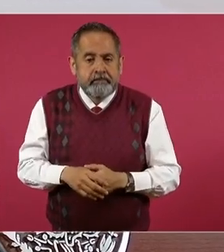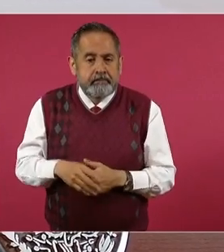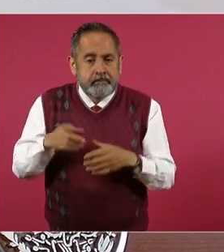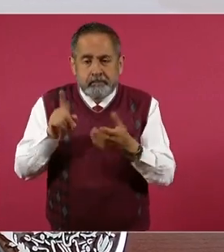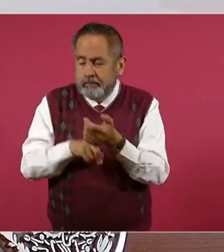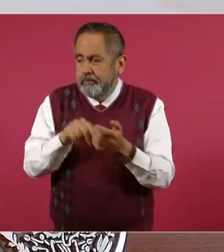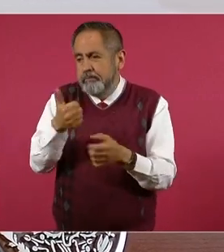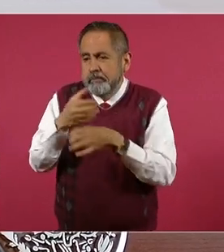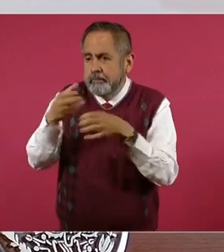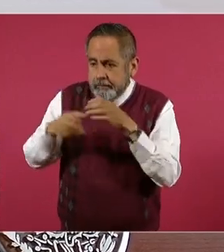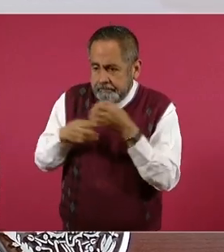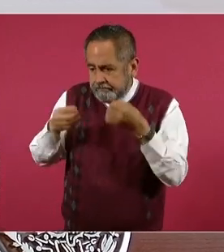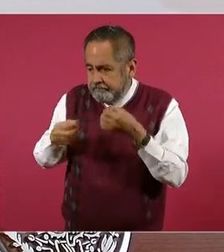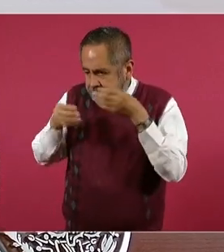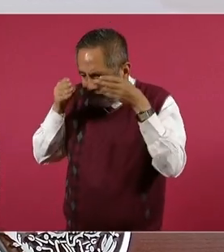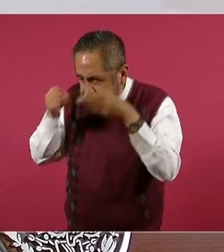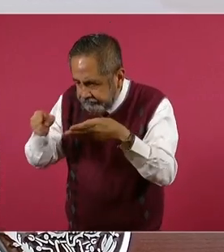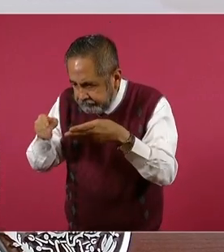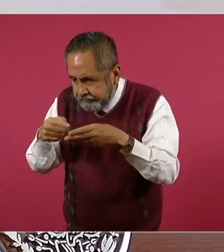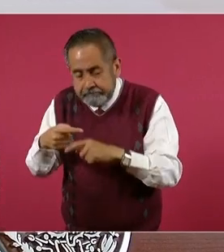ocupados en otra cosa.